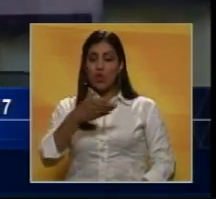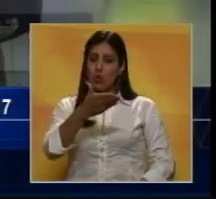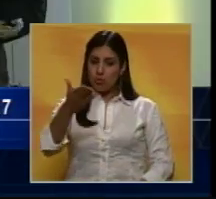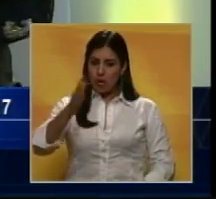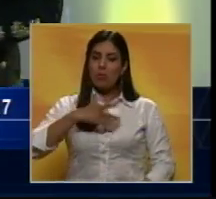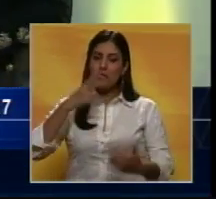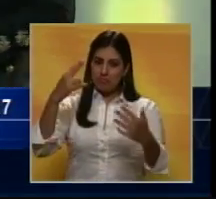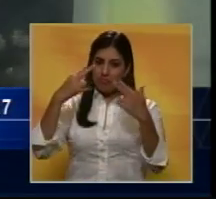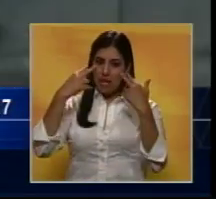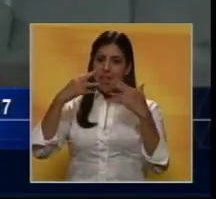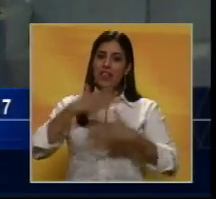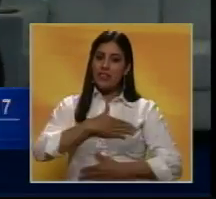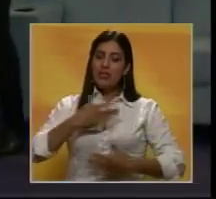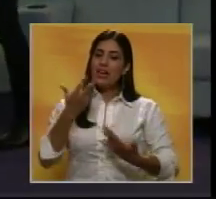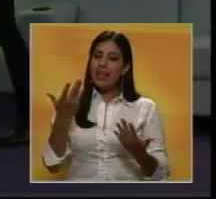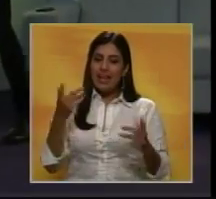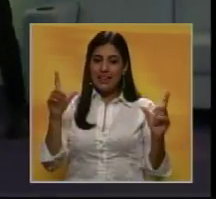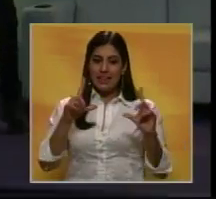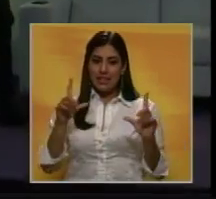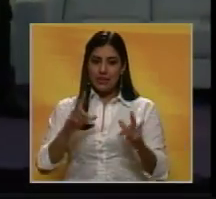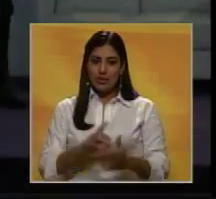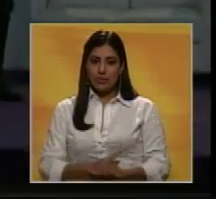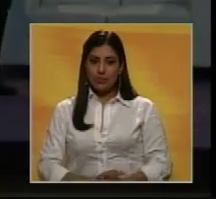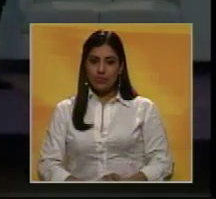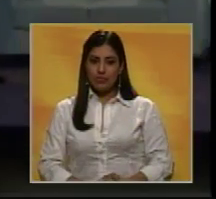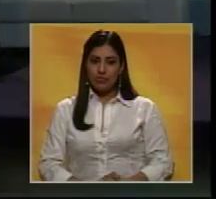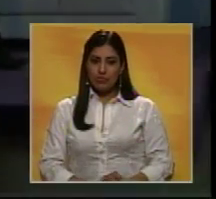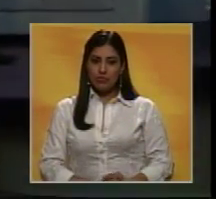usted lo podrá disfrutar por nuestra pantalla.